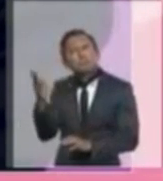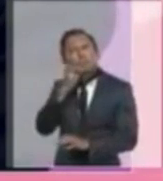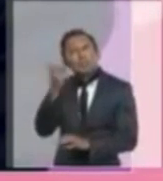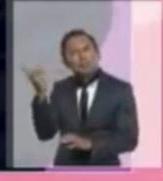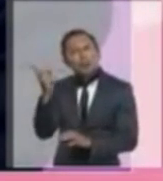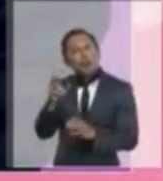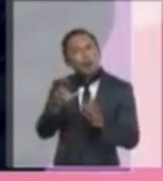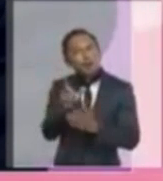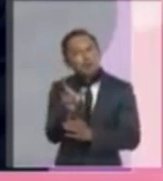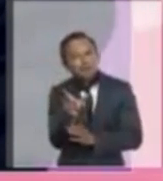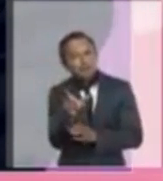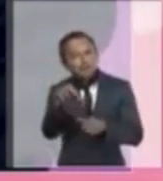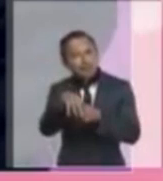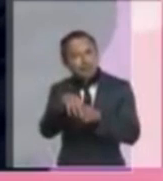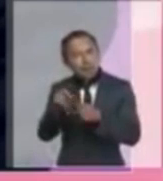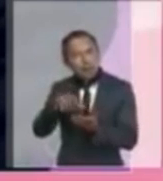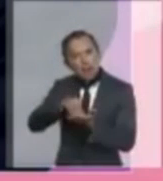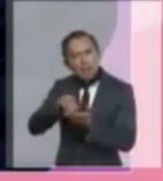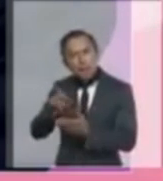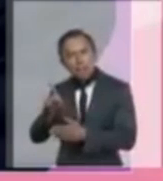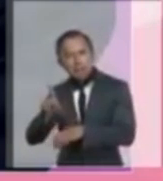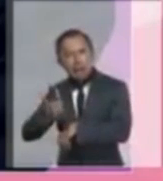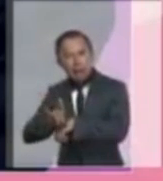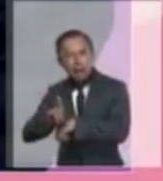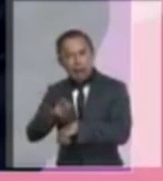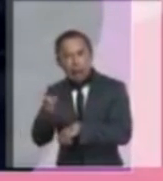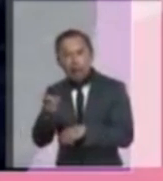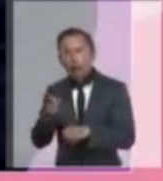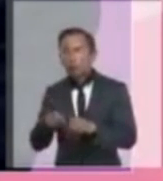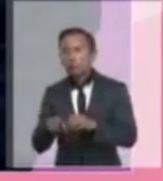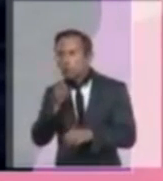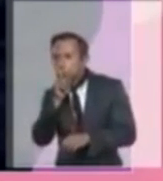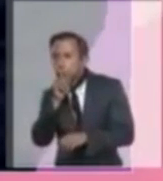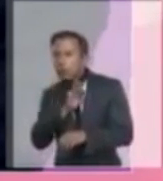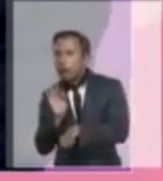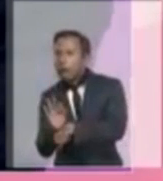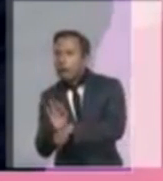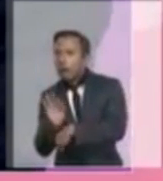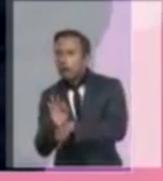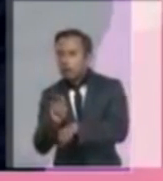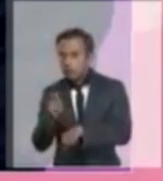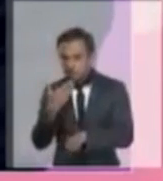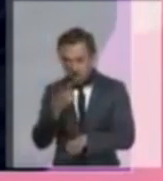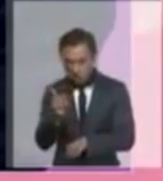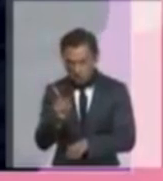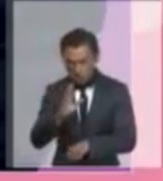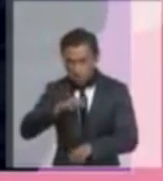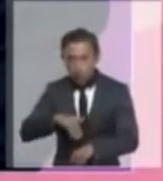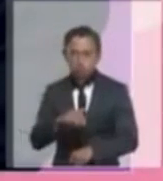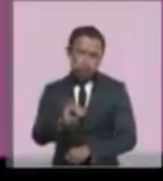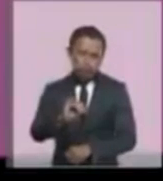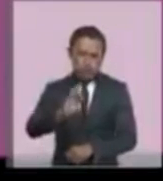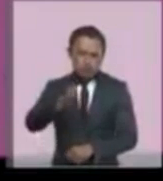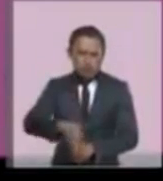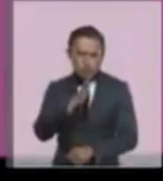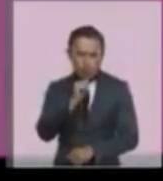las tarjetas, son actividades inaceptables? Inaceptables, obviamente, que no son ni debieron de haber sido, porque el INE se